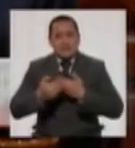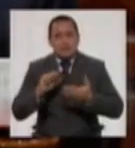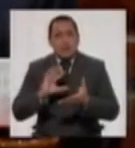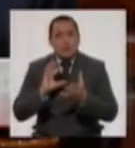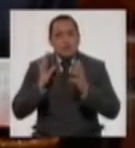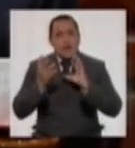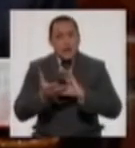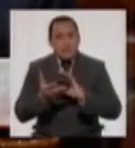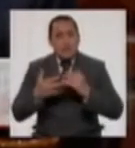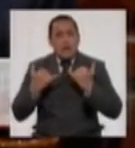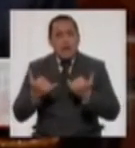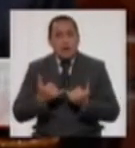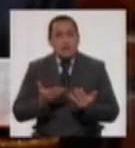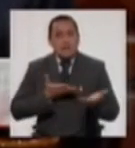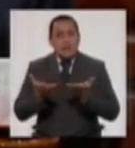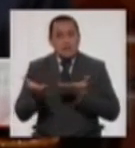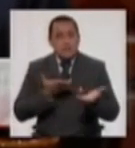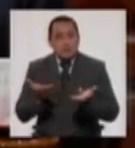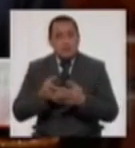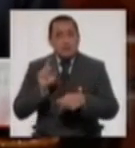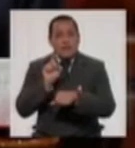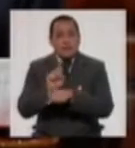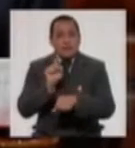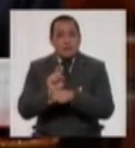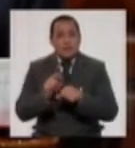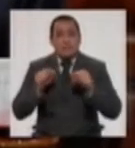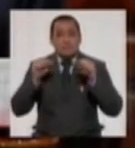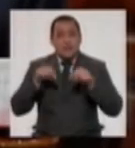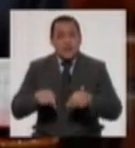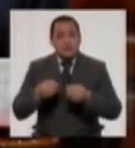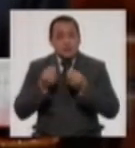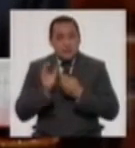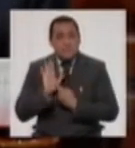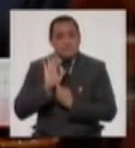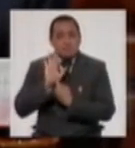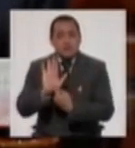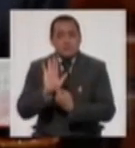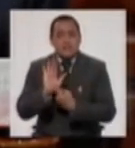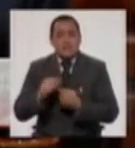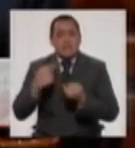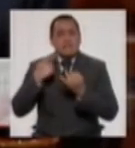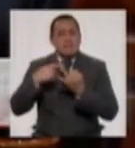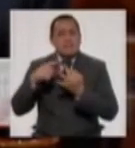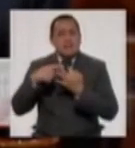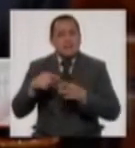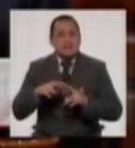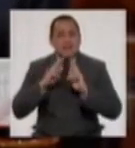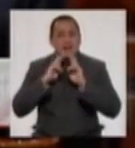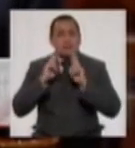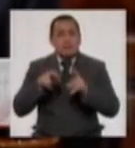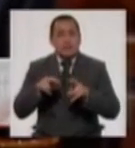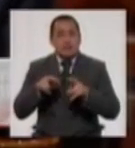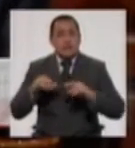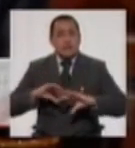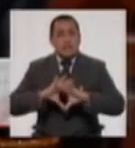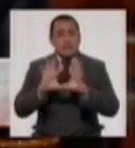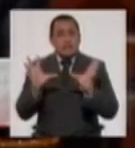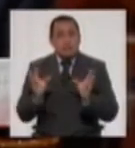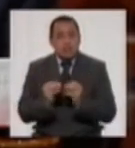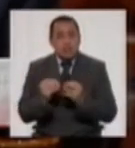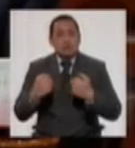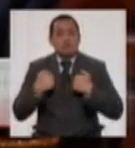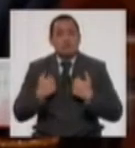reforma del del sistema educativo esto se expresa en una serie de resultados entre los cuales